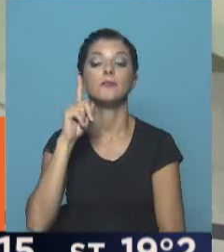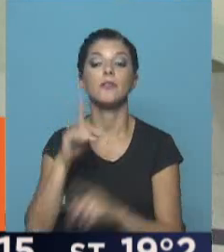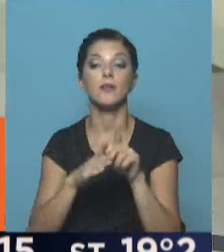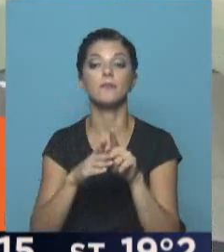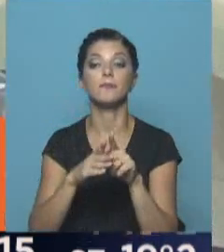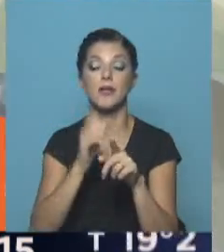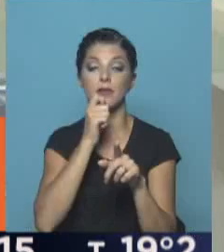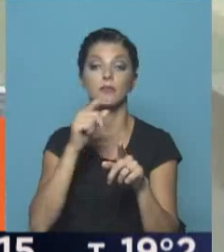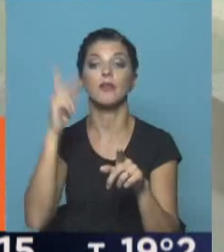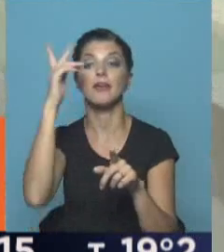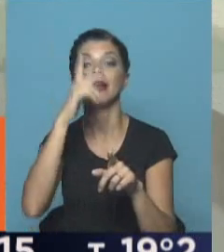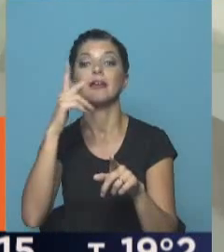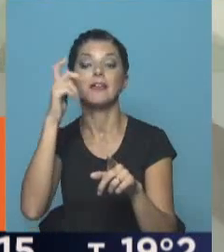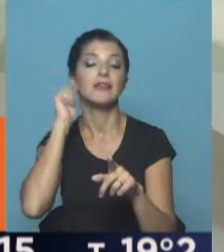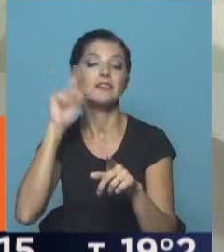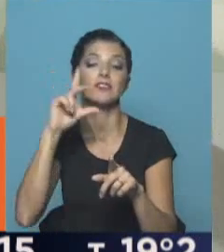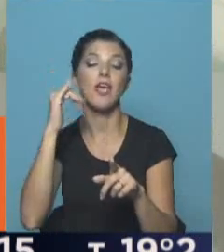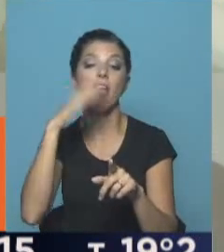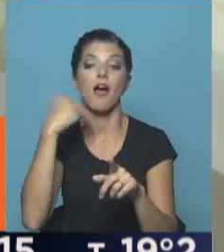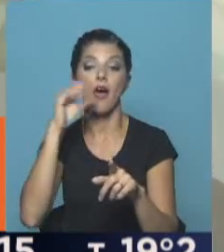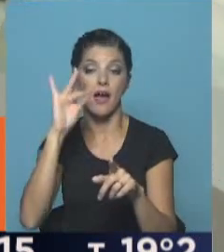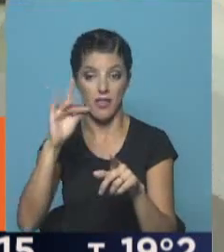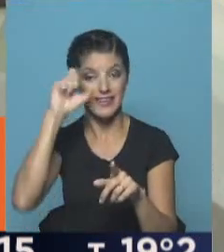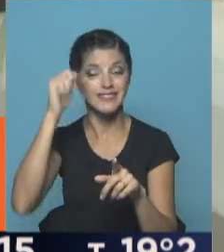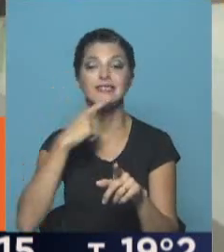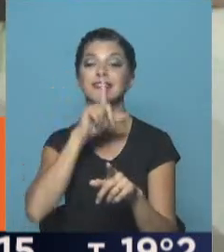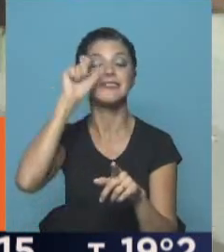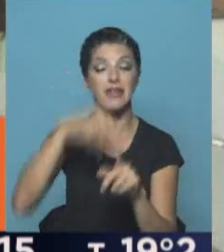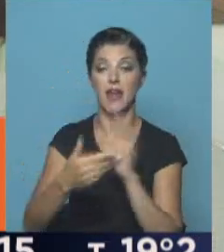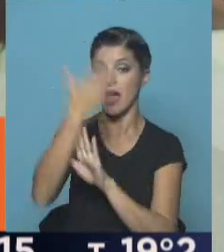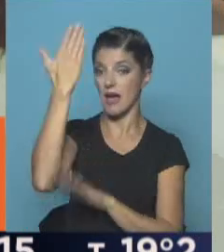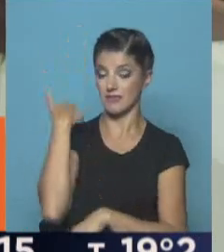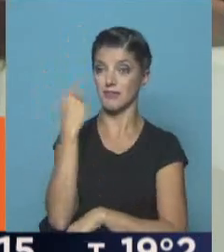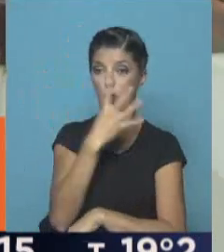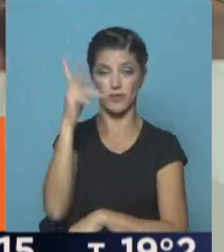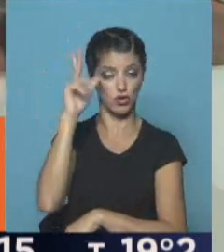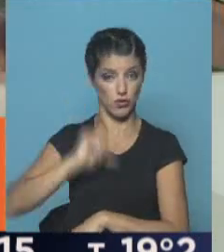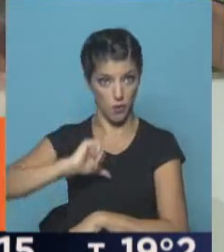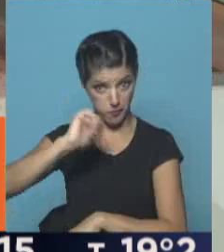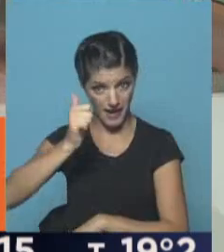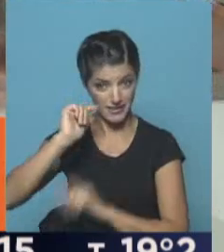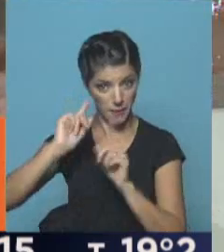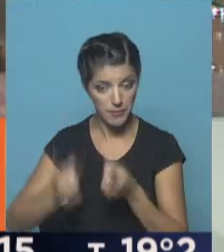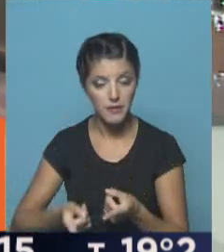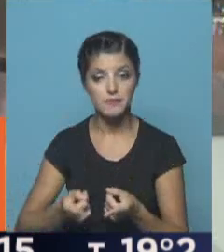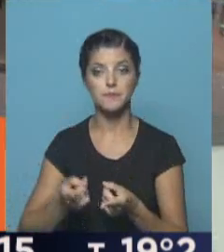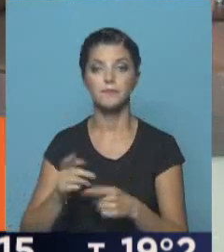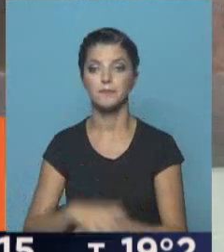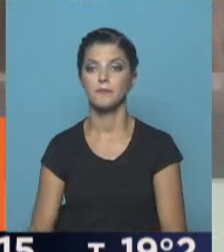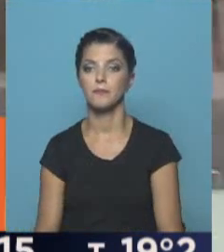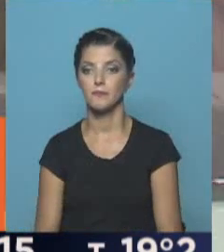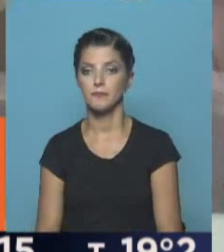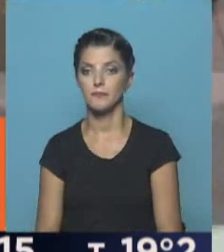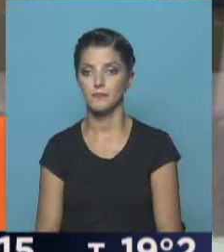elecciones mañana, Giscard d'Estaing en el 74 era muy joven también, tenía 48 años, no tenía mayoría. Lo que viene en un